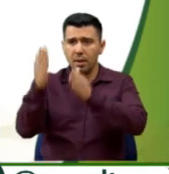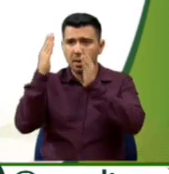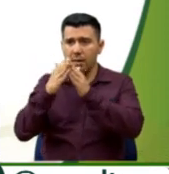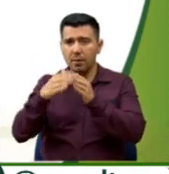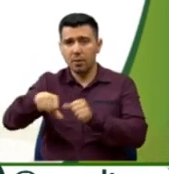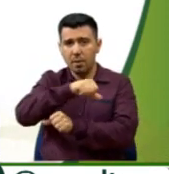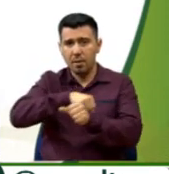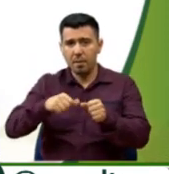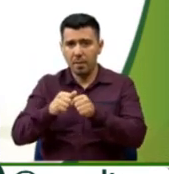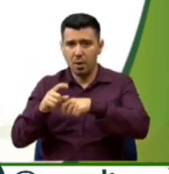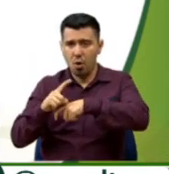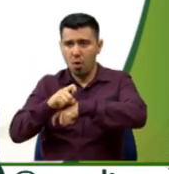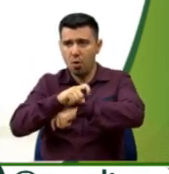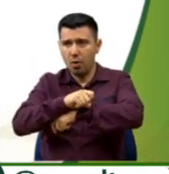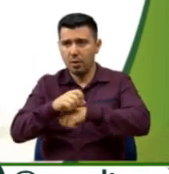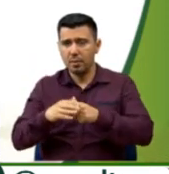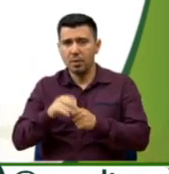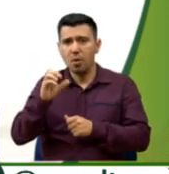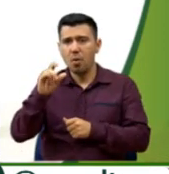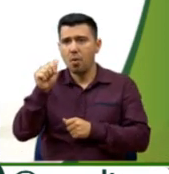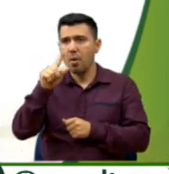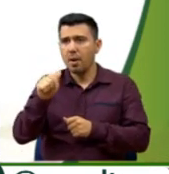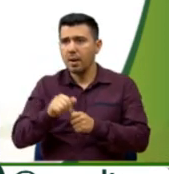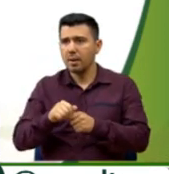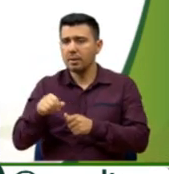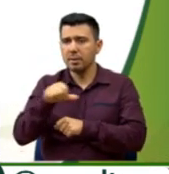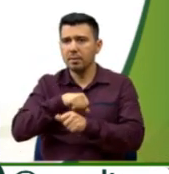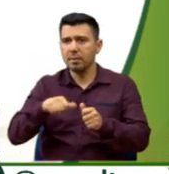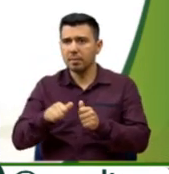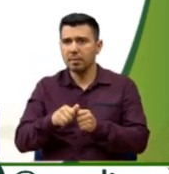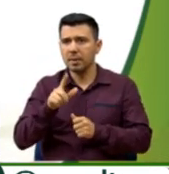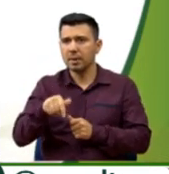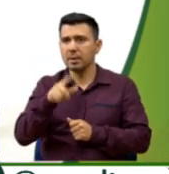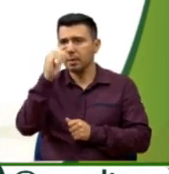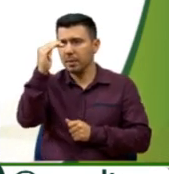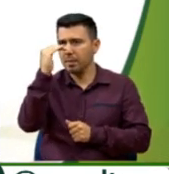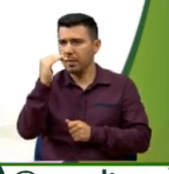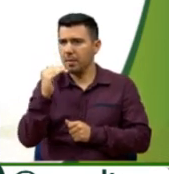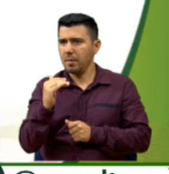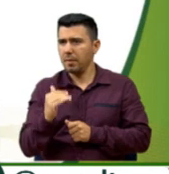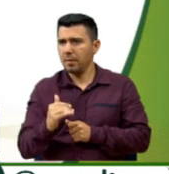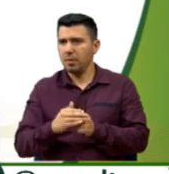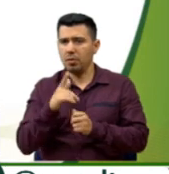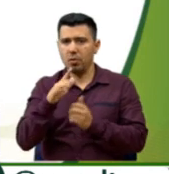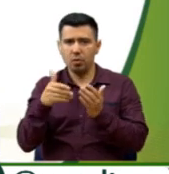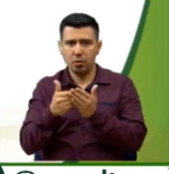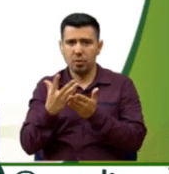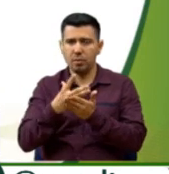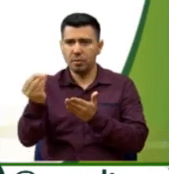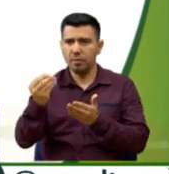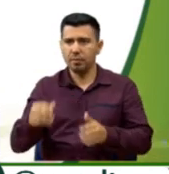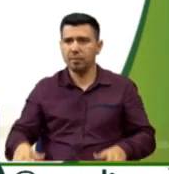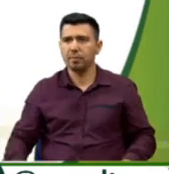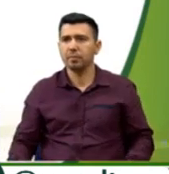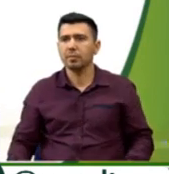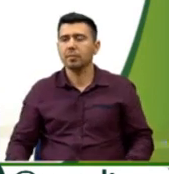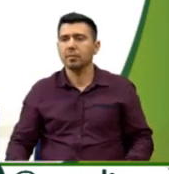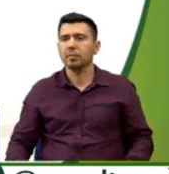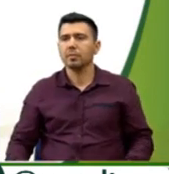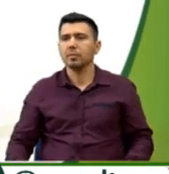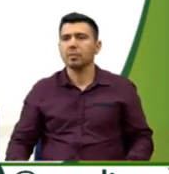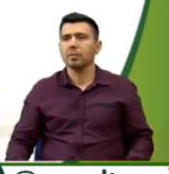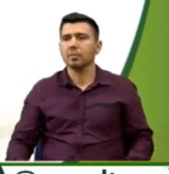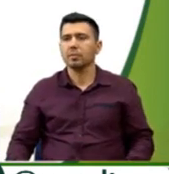la Hormiga, Oasis del Parque, Portal de la Salle Carrera 29, Portal de la Salle Calle